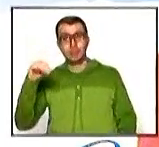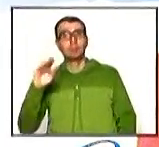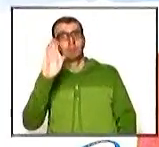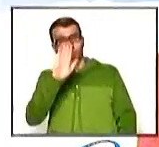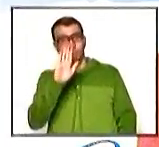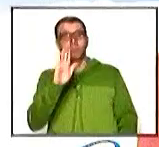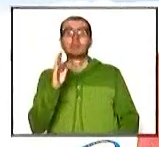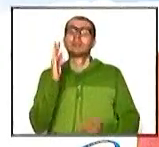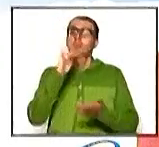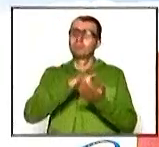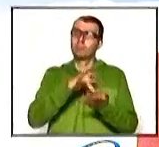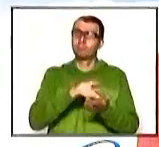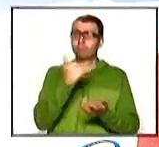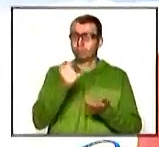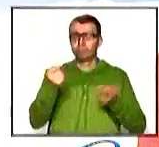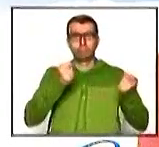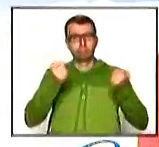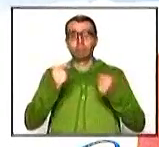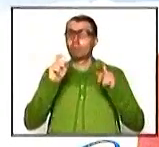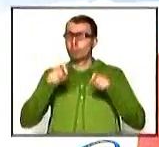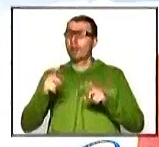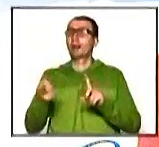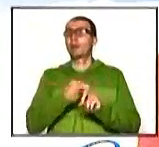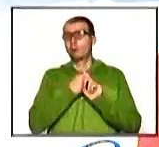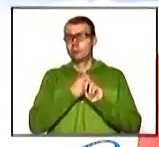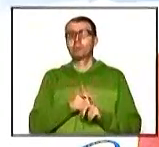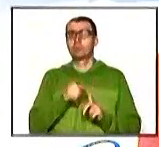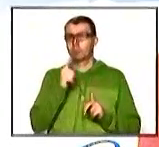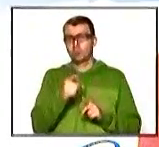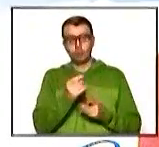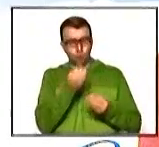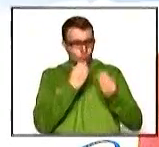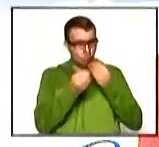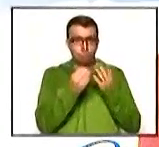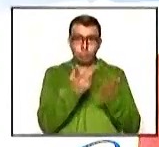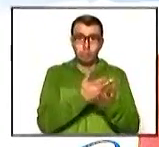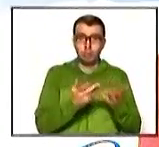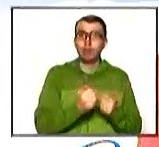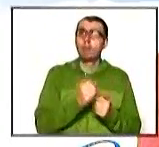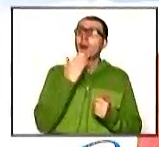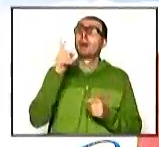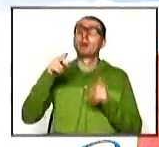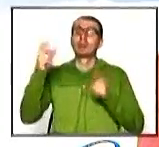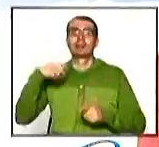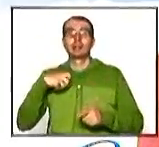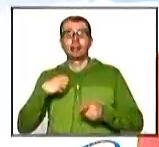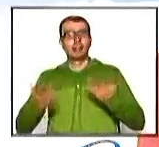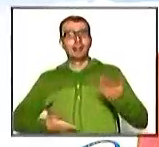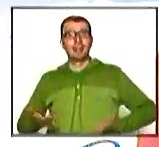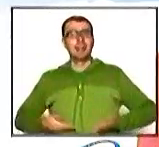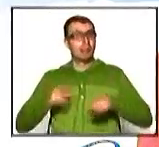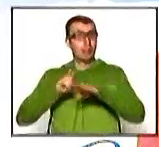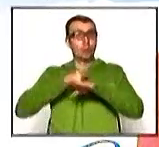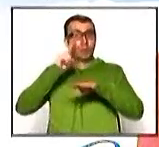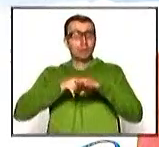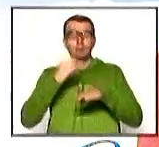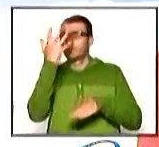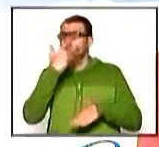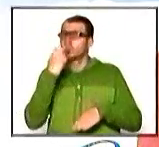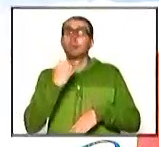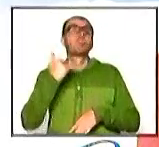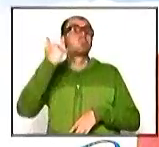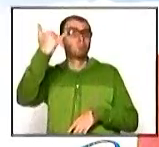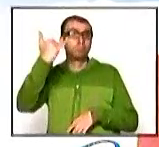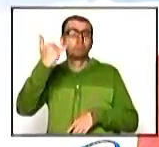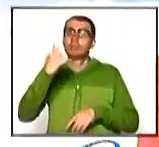conseguir productos. Hay una gran variedad, hay unas tiendas naturistas bellísimas allá, y ahí básicamente existen todo